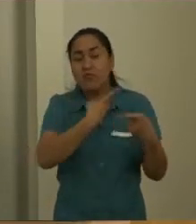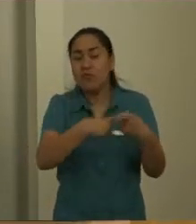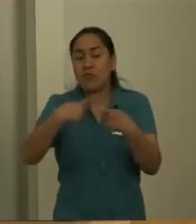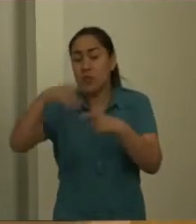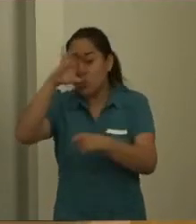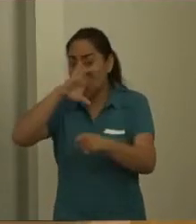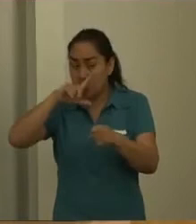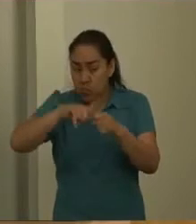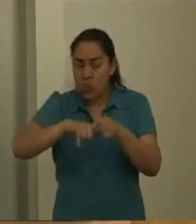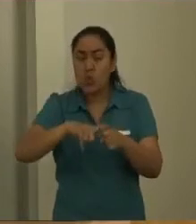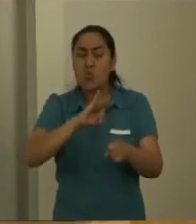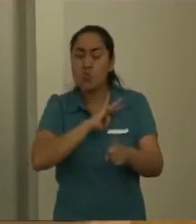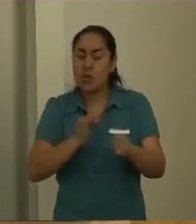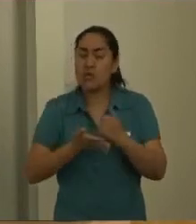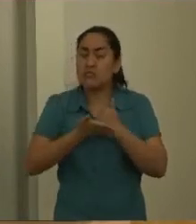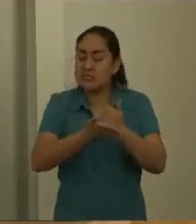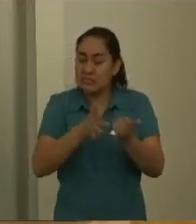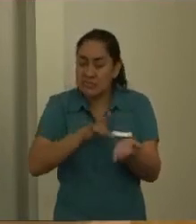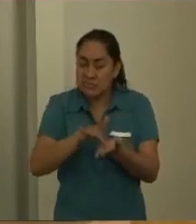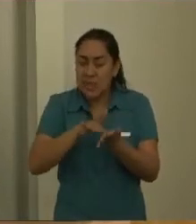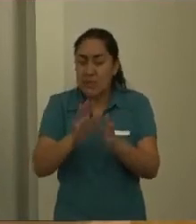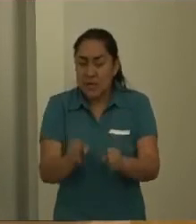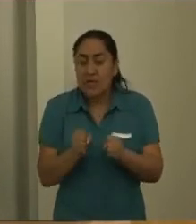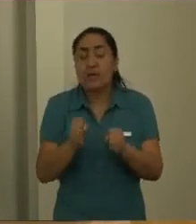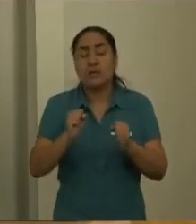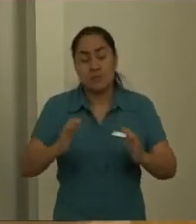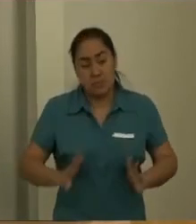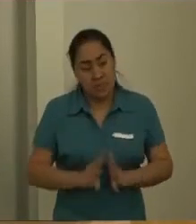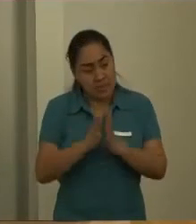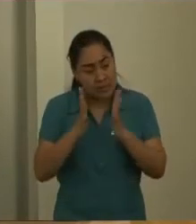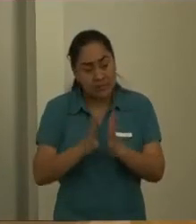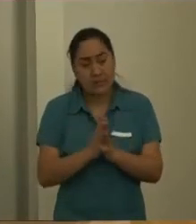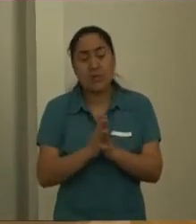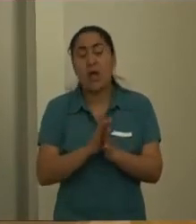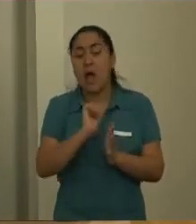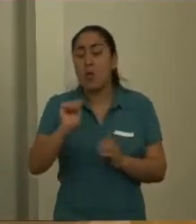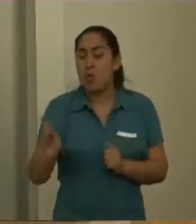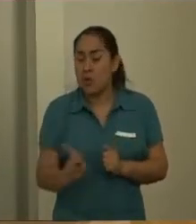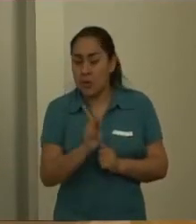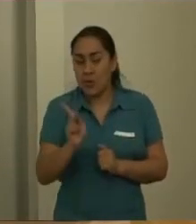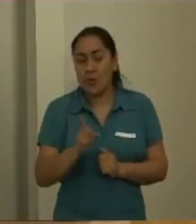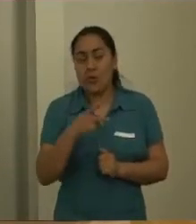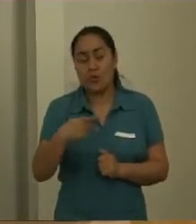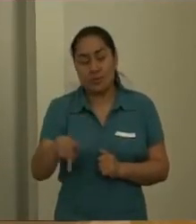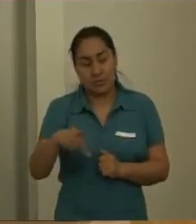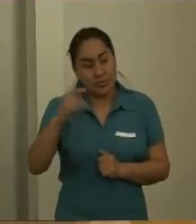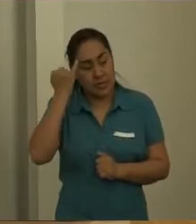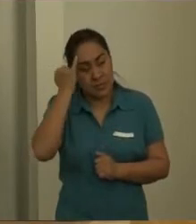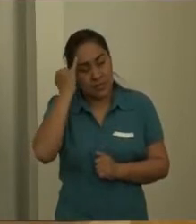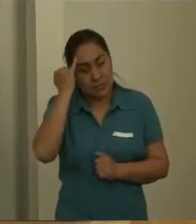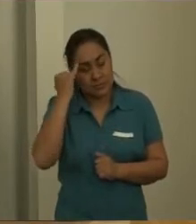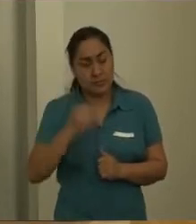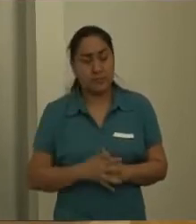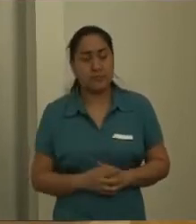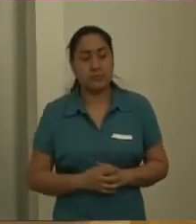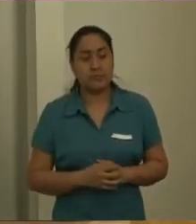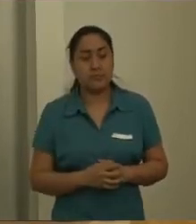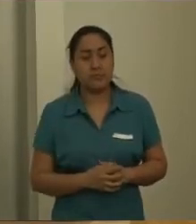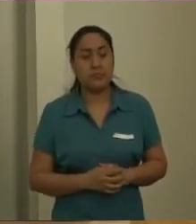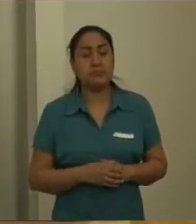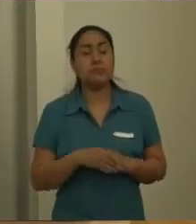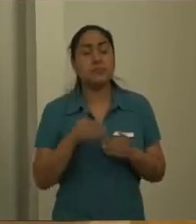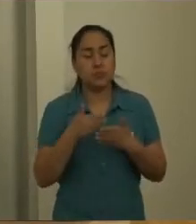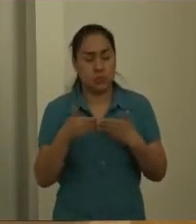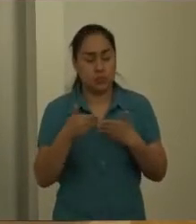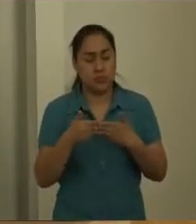puede cimentarse con la participación plural y efectiva de los pueblos indígenas una de las mesas